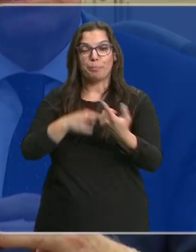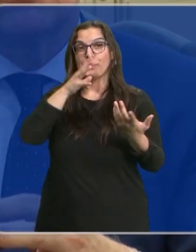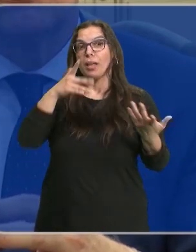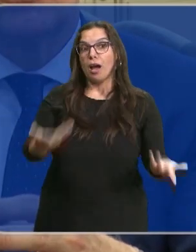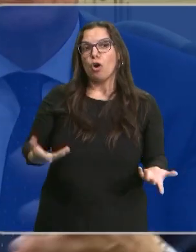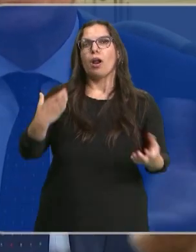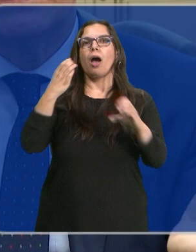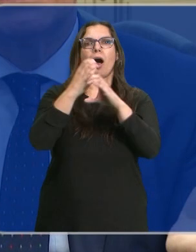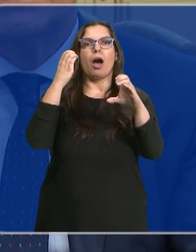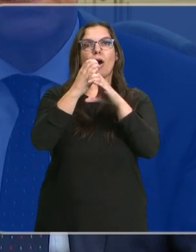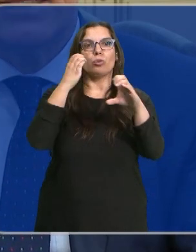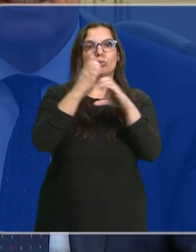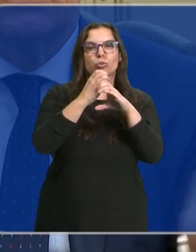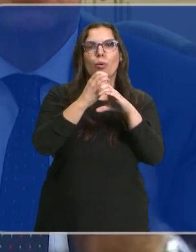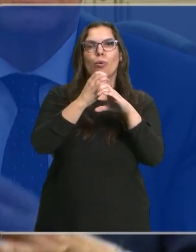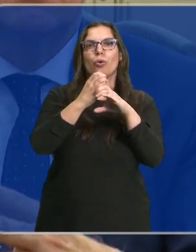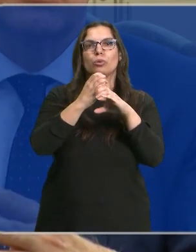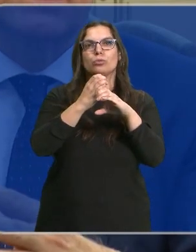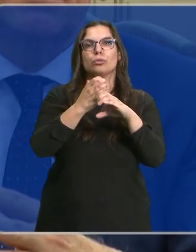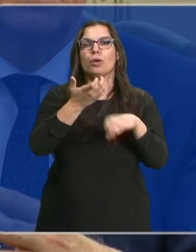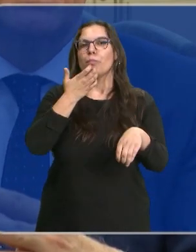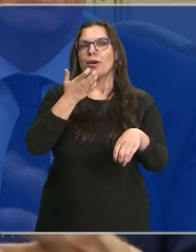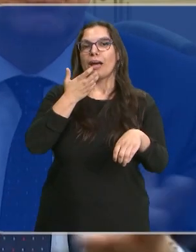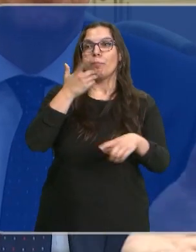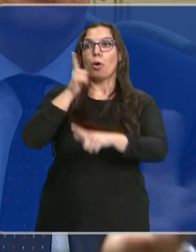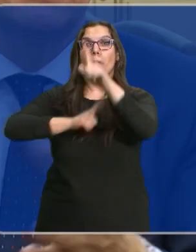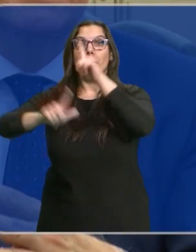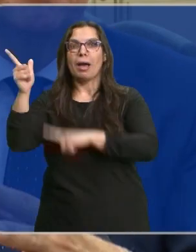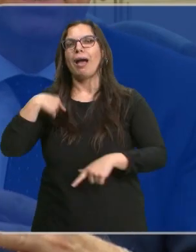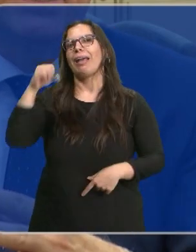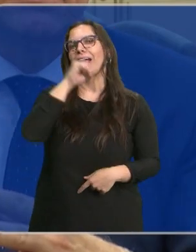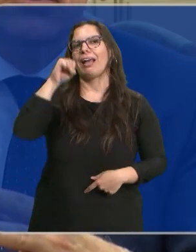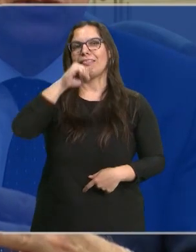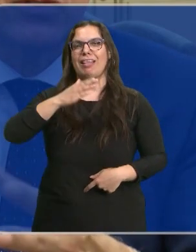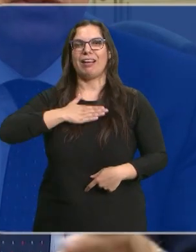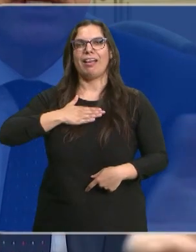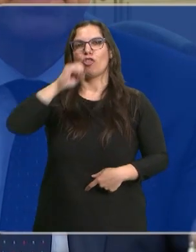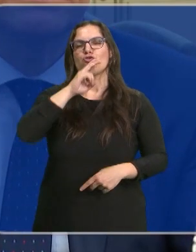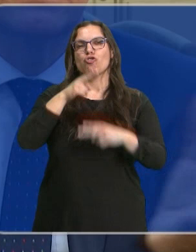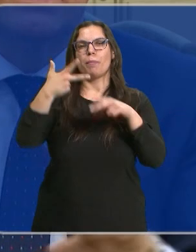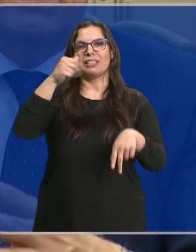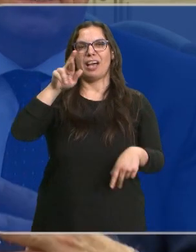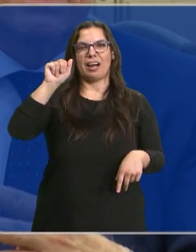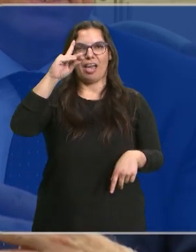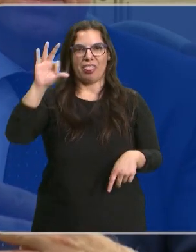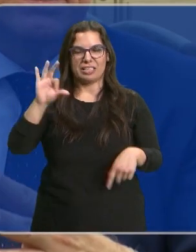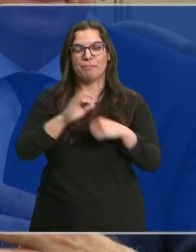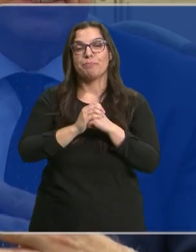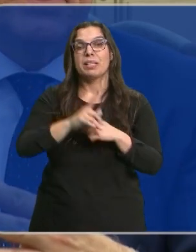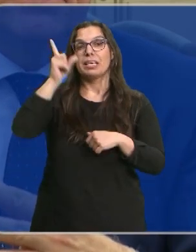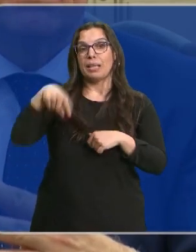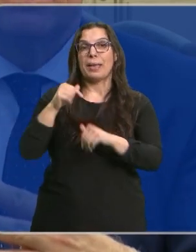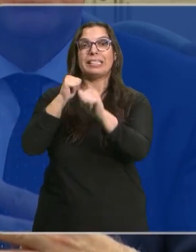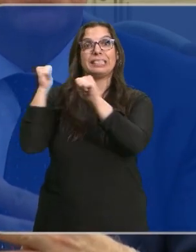excursión en autobús suenan las charradas, eso no queríamos que se perdiera, es muy importante para nosotros. También la Semana